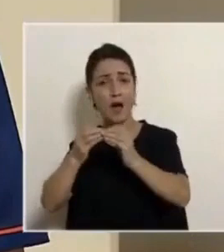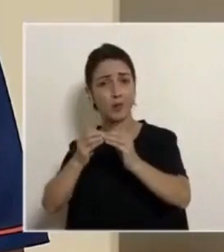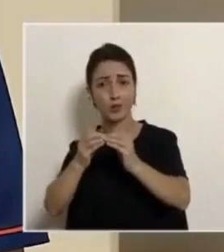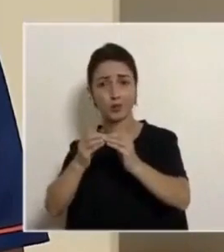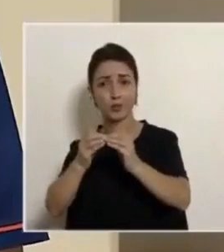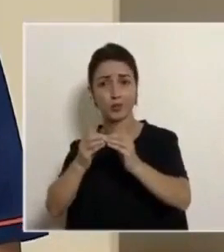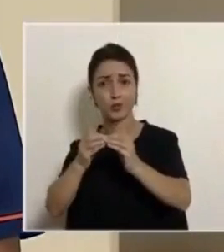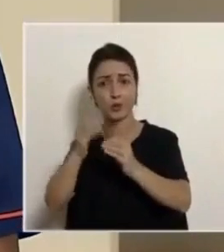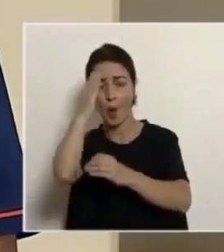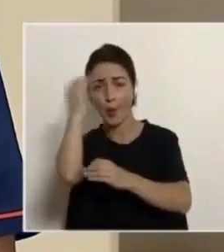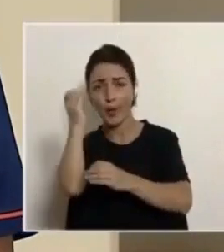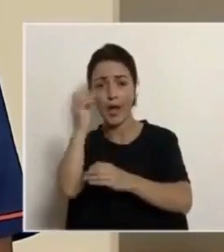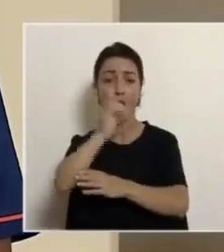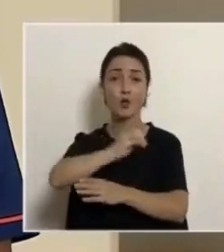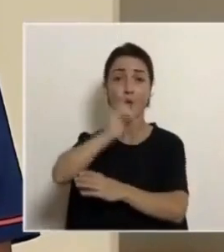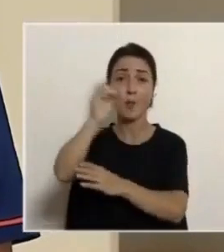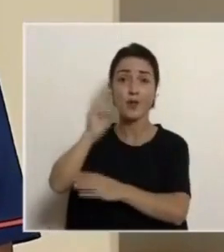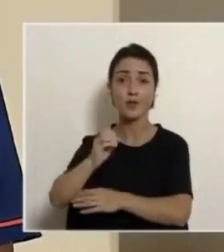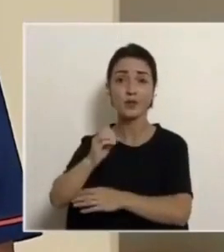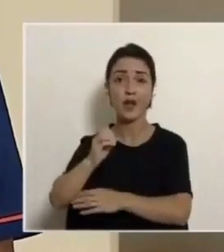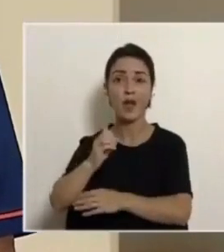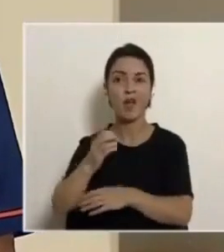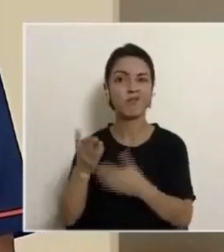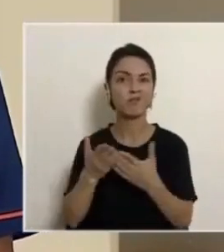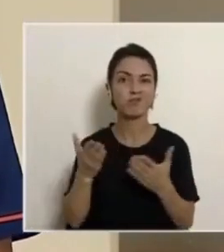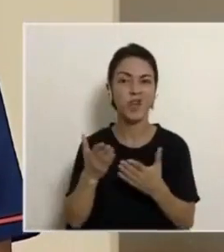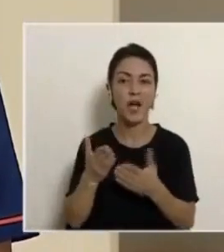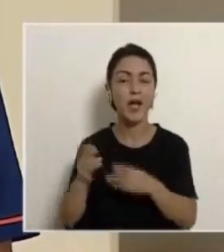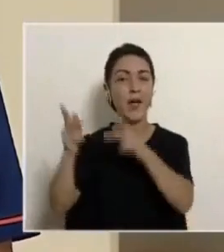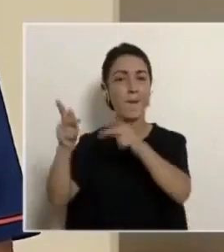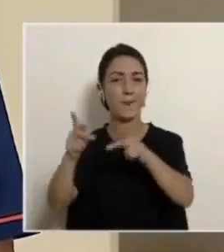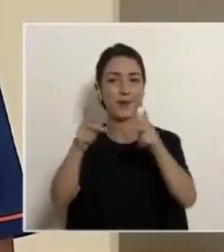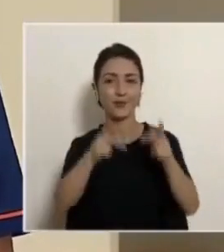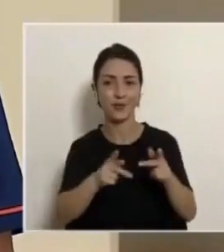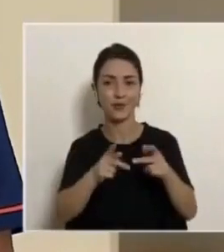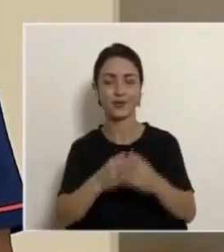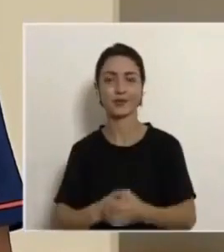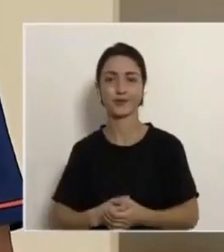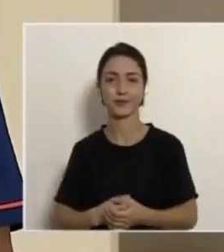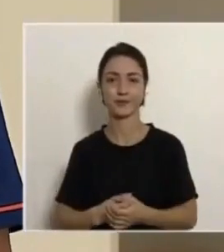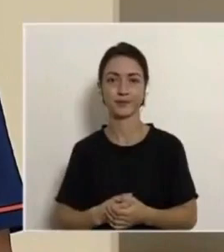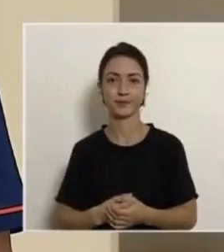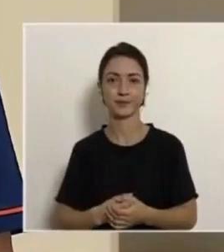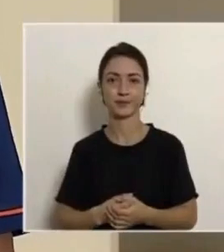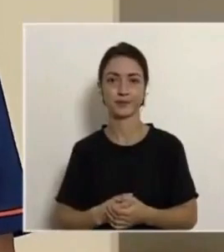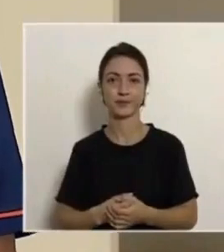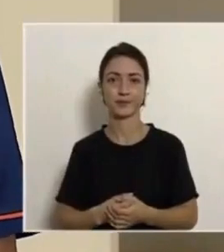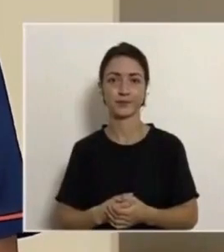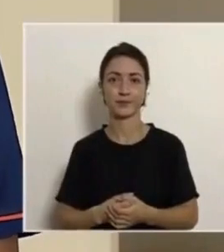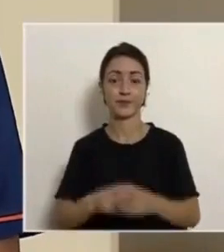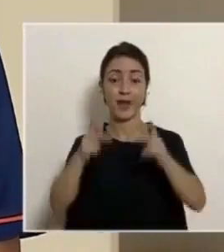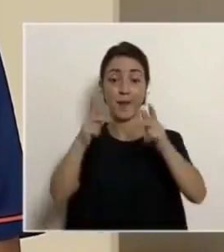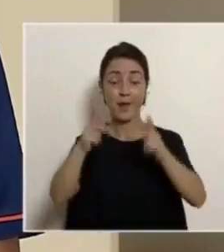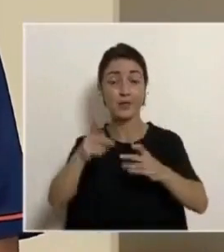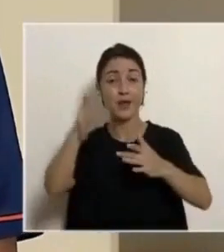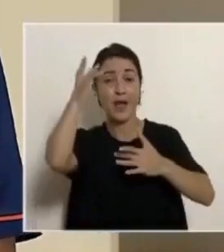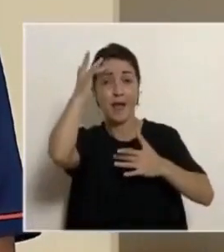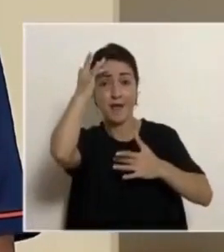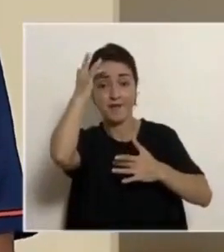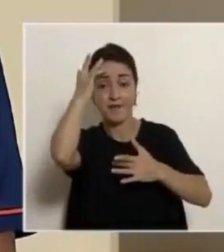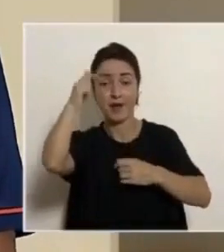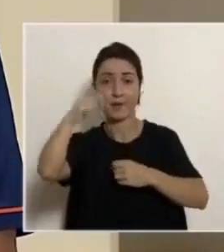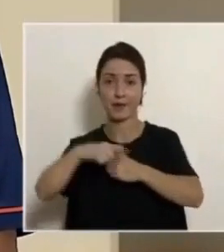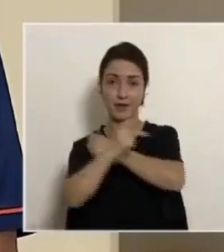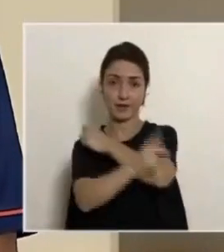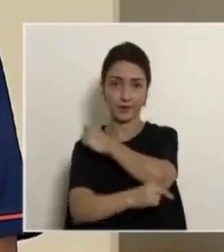cada estadística lo que hay son personas. Detrás de cada estadística hay personas que se están enfermando en este